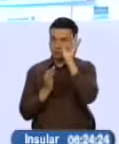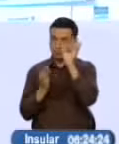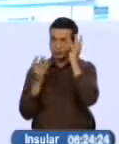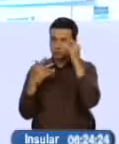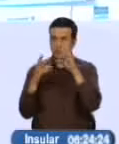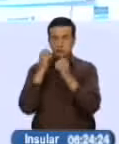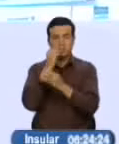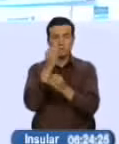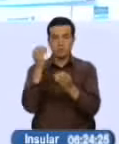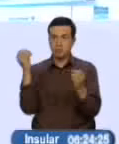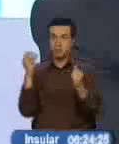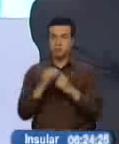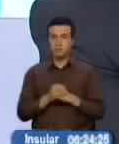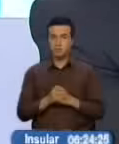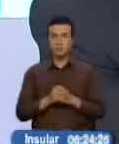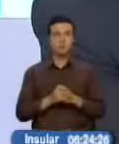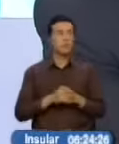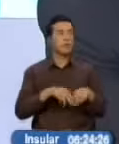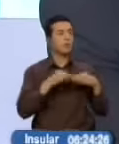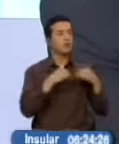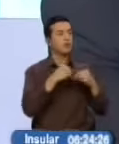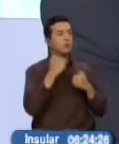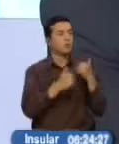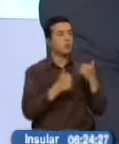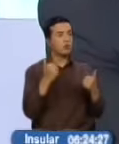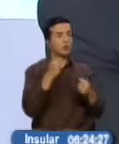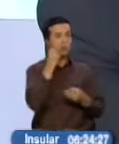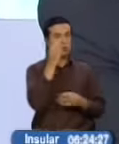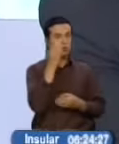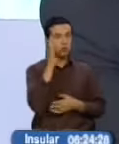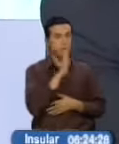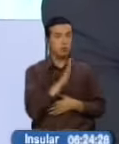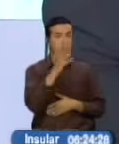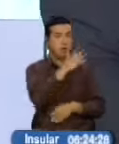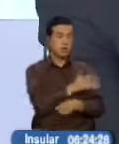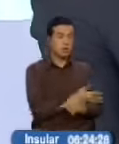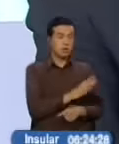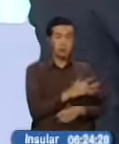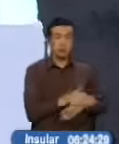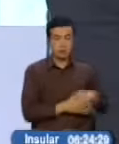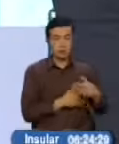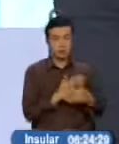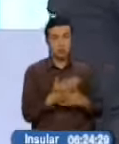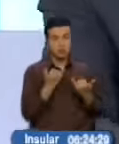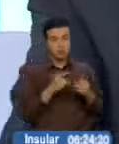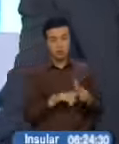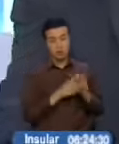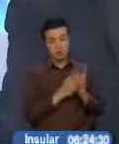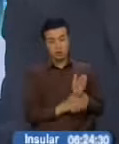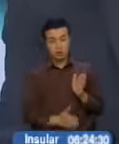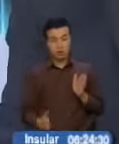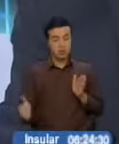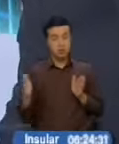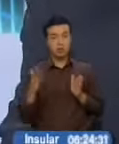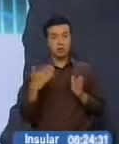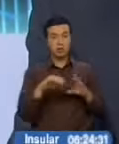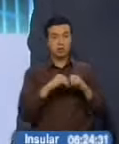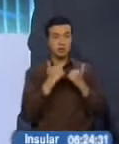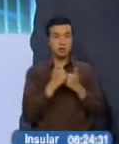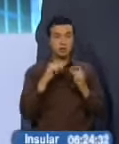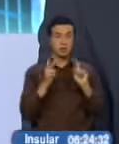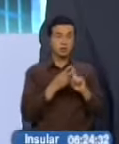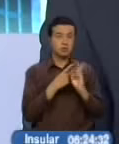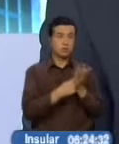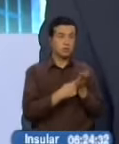sido socializado ya a nivel nacional. Porque no ha sido socializado en el pasado, es decir, recién llega a la Asamblea para